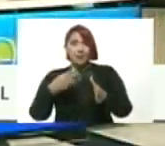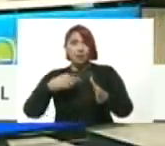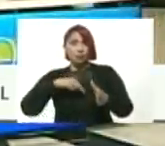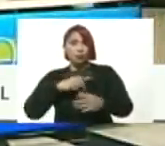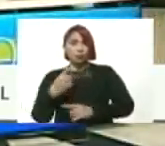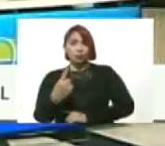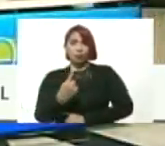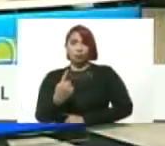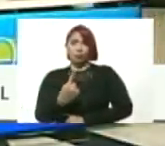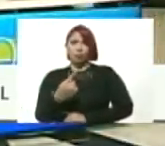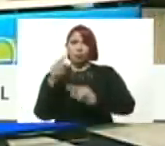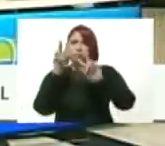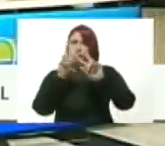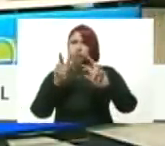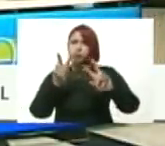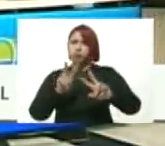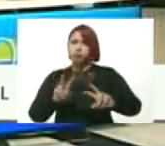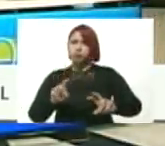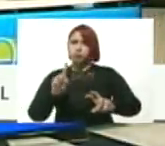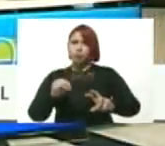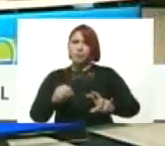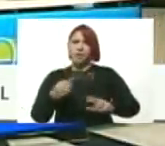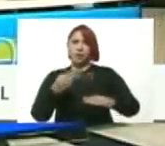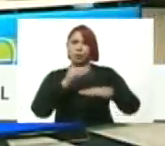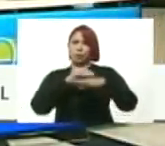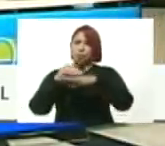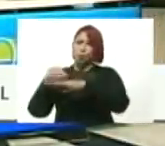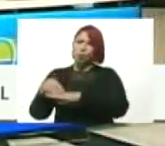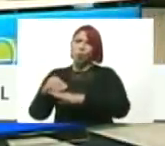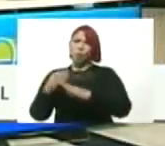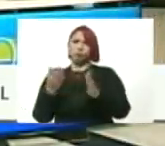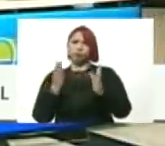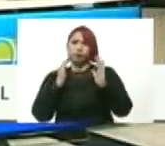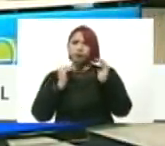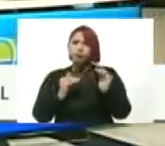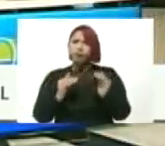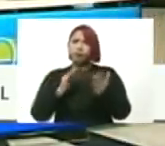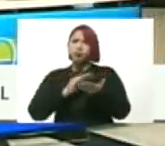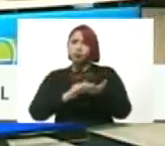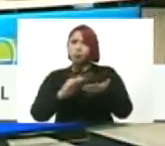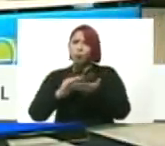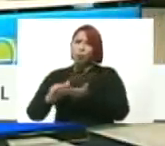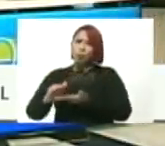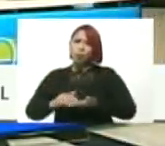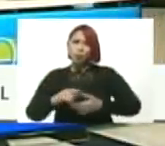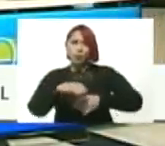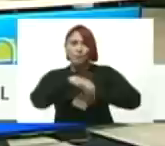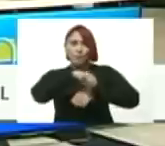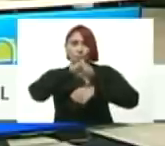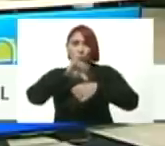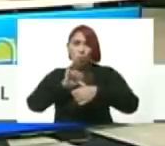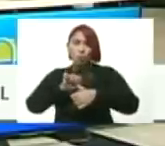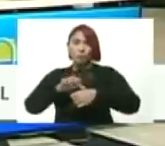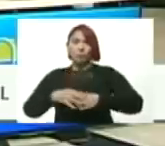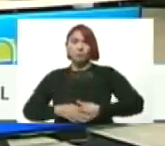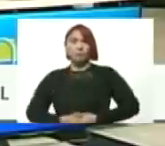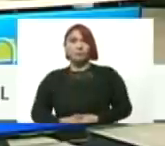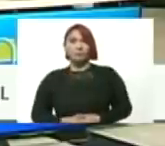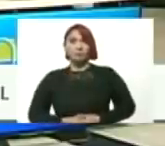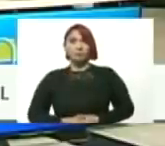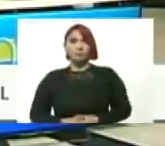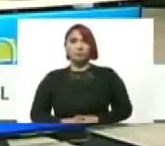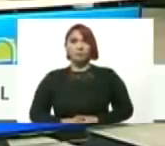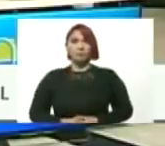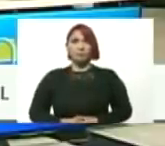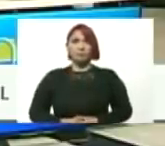sólo para el diagnóstico para la consulta para la solución para operaciones sino para la